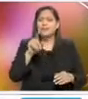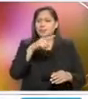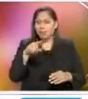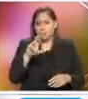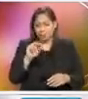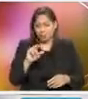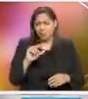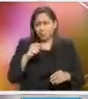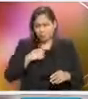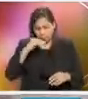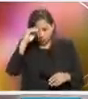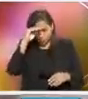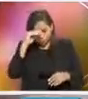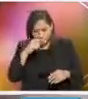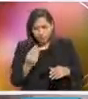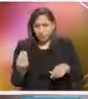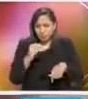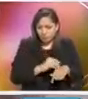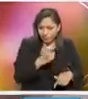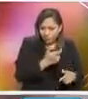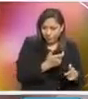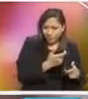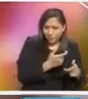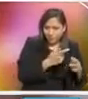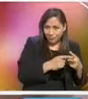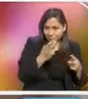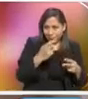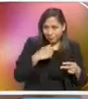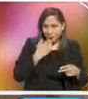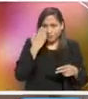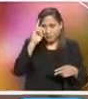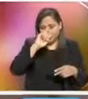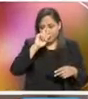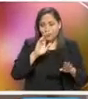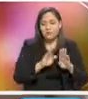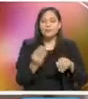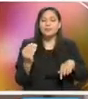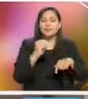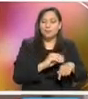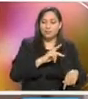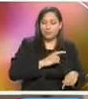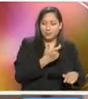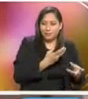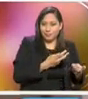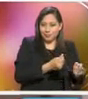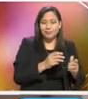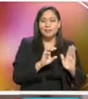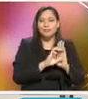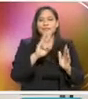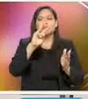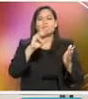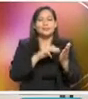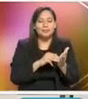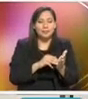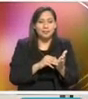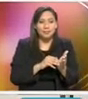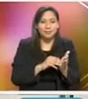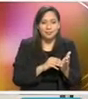los servicios, ¿no? Los servicios, internet, celular. Si es un servicio fijo de internet o también